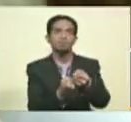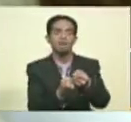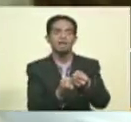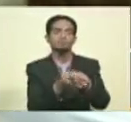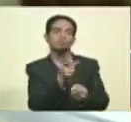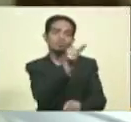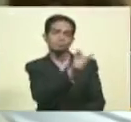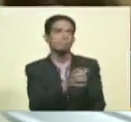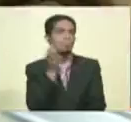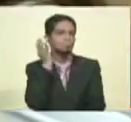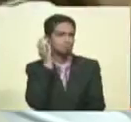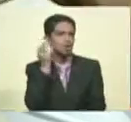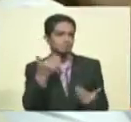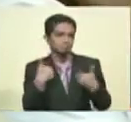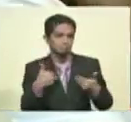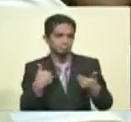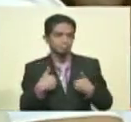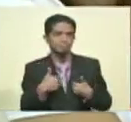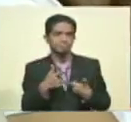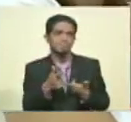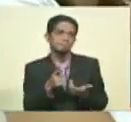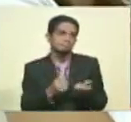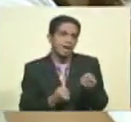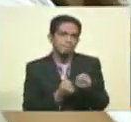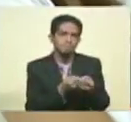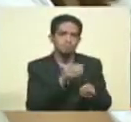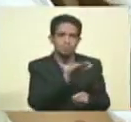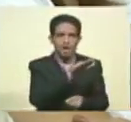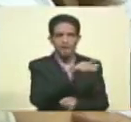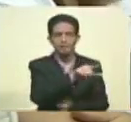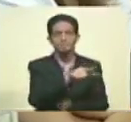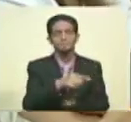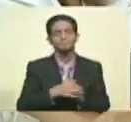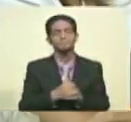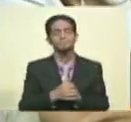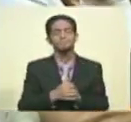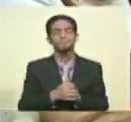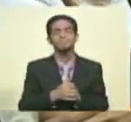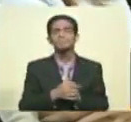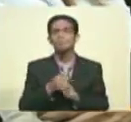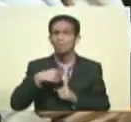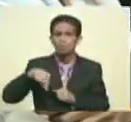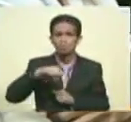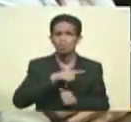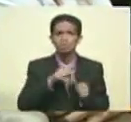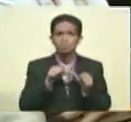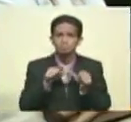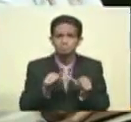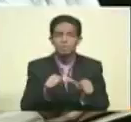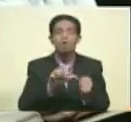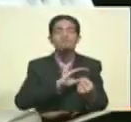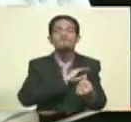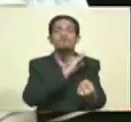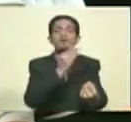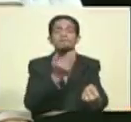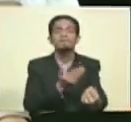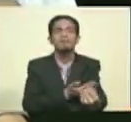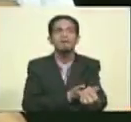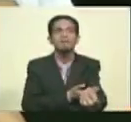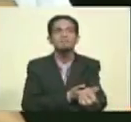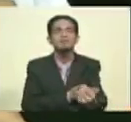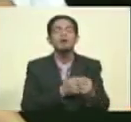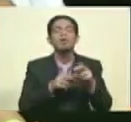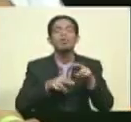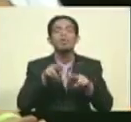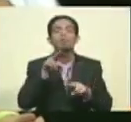sea necesario. Nosotros seguiremos con mucha fortaleza construyendo en